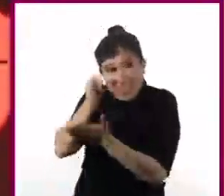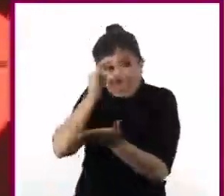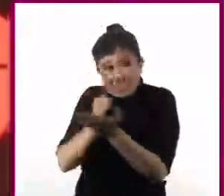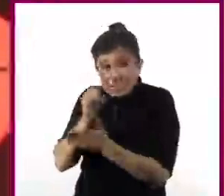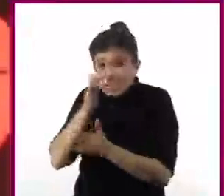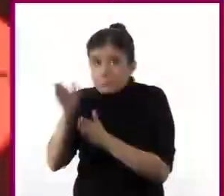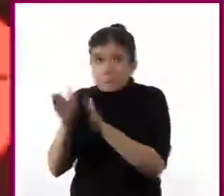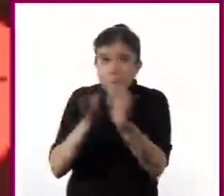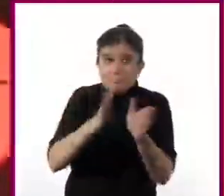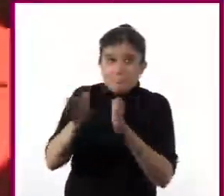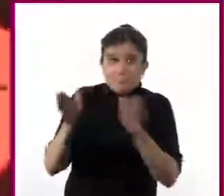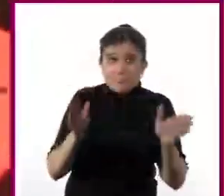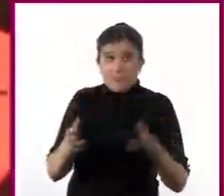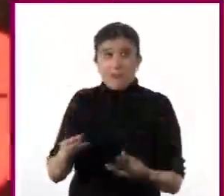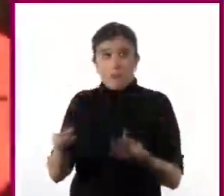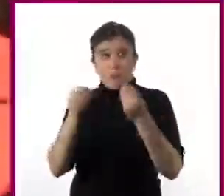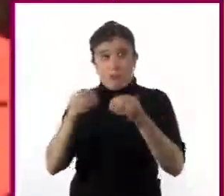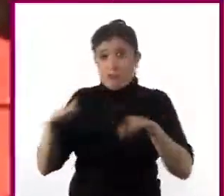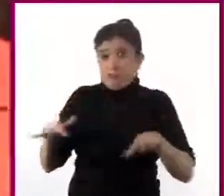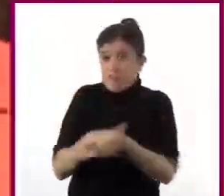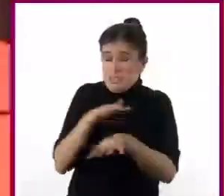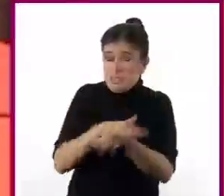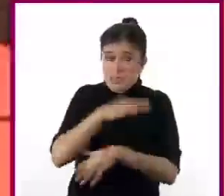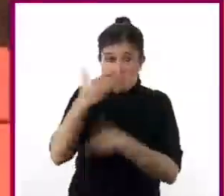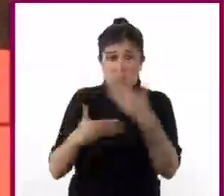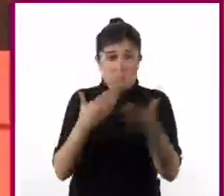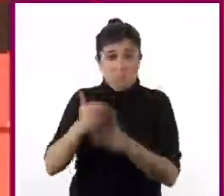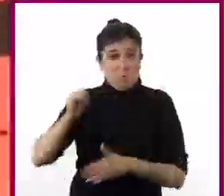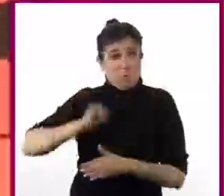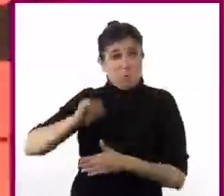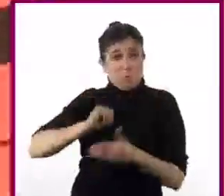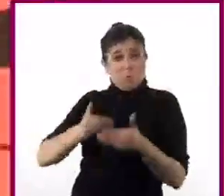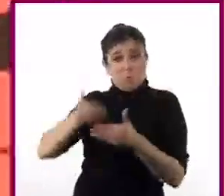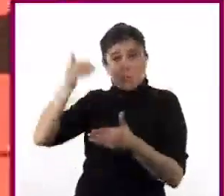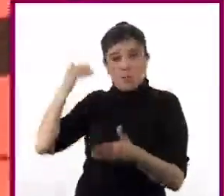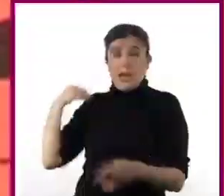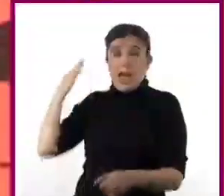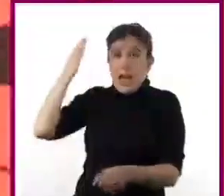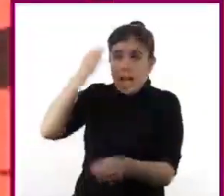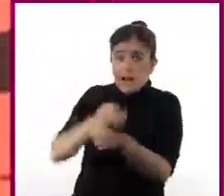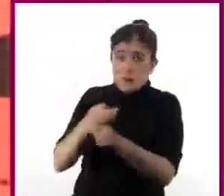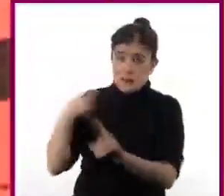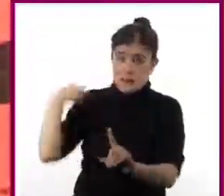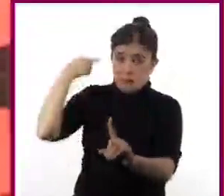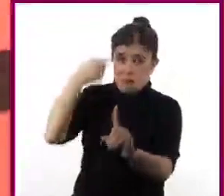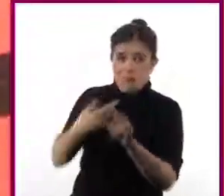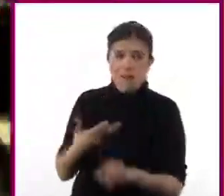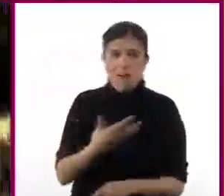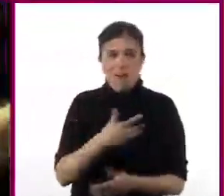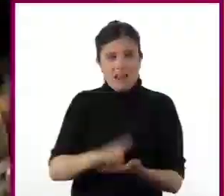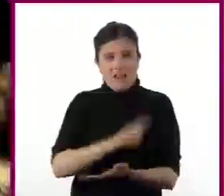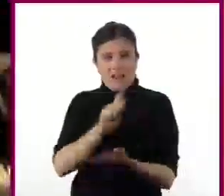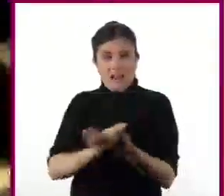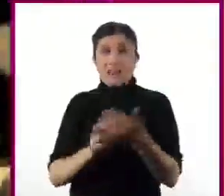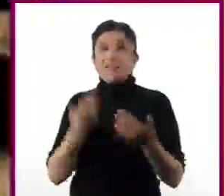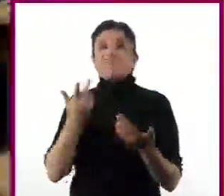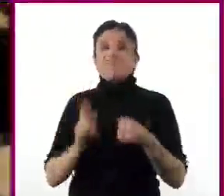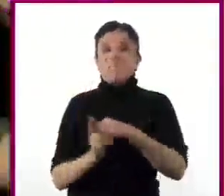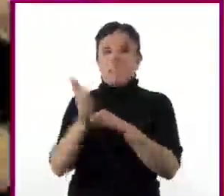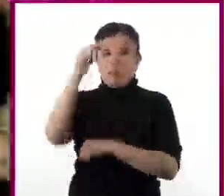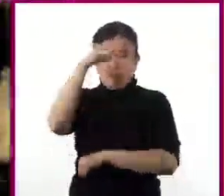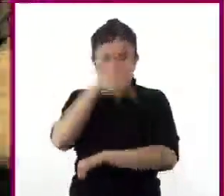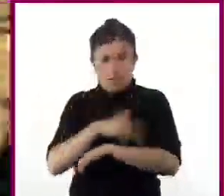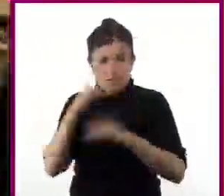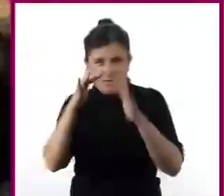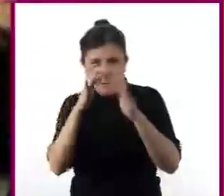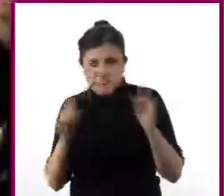que incluso muchos de los cambios propuestos en aquel momento siguen vigentes aún el día de hoy. La Revolución Francesa,